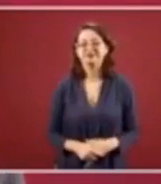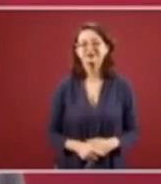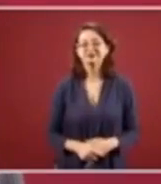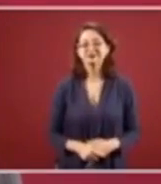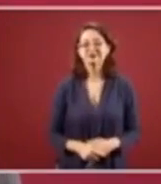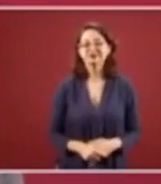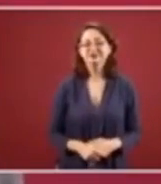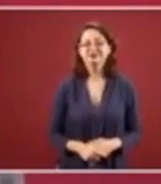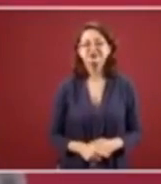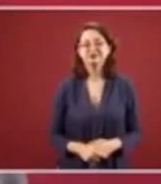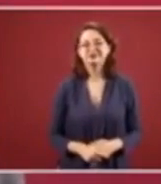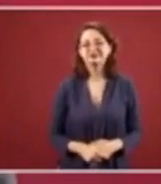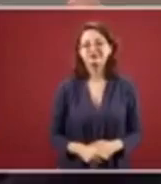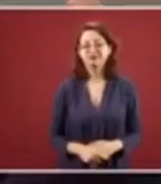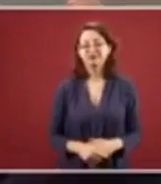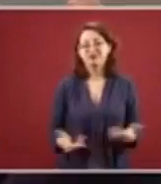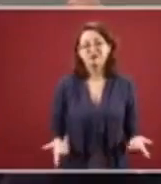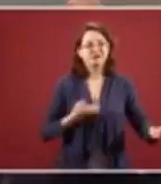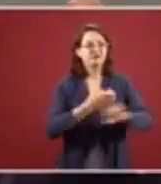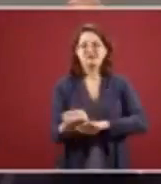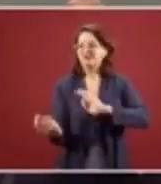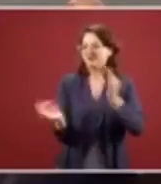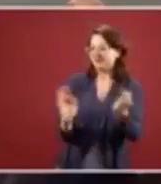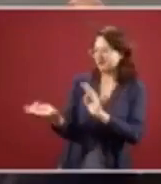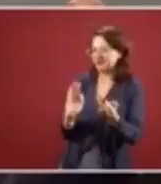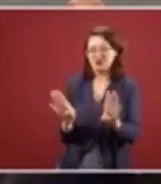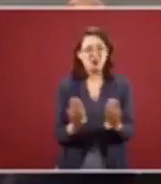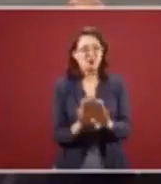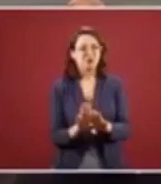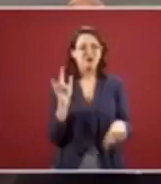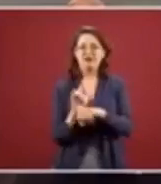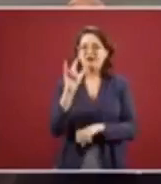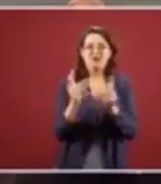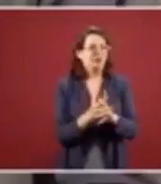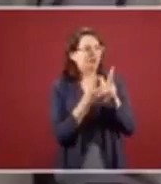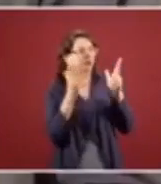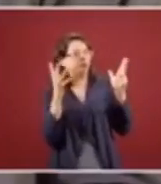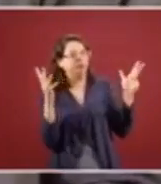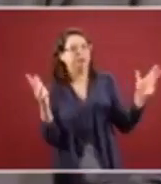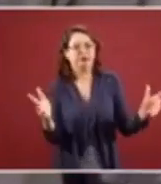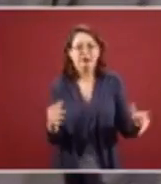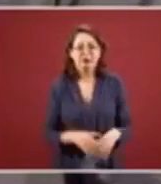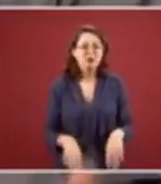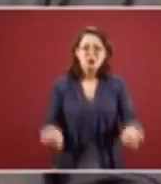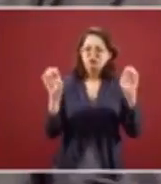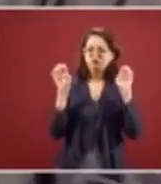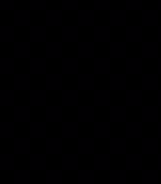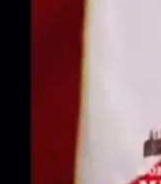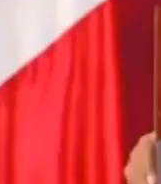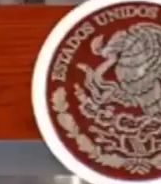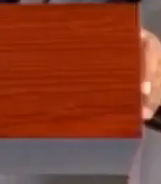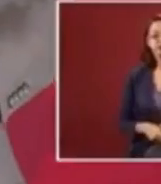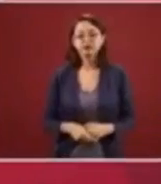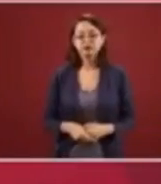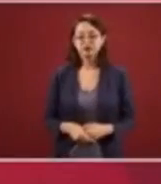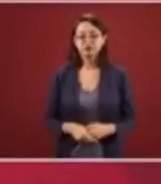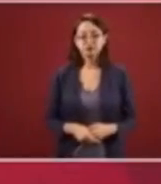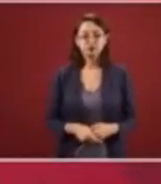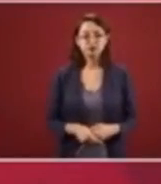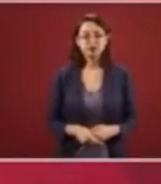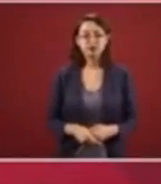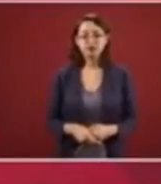En estados muy cercanos. Y imagínense, y un avión así, de superlujo.